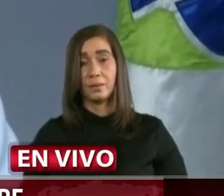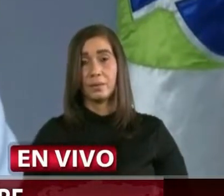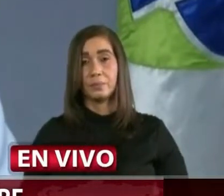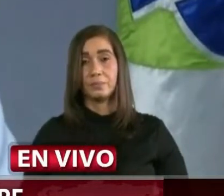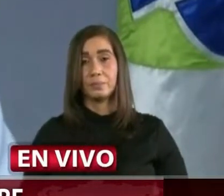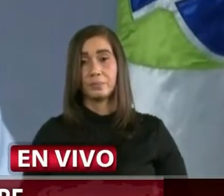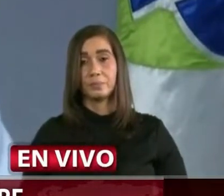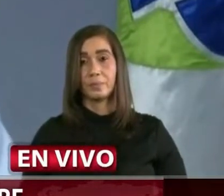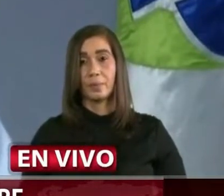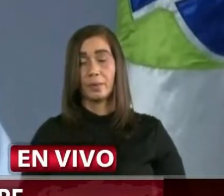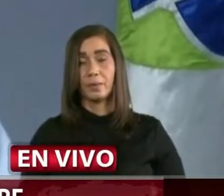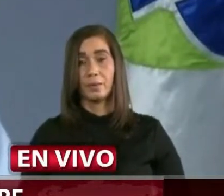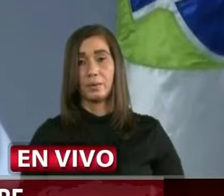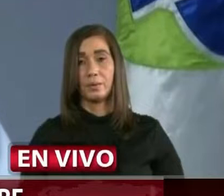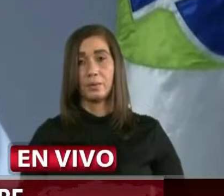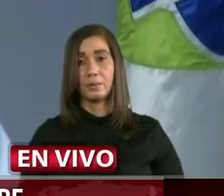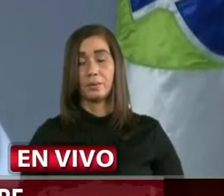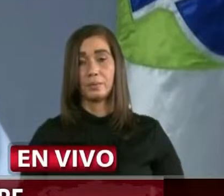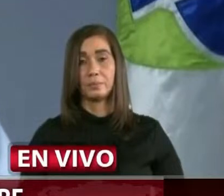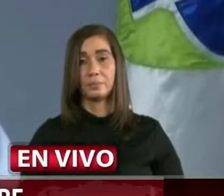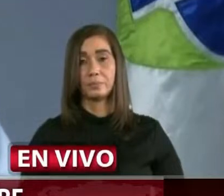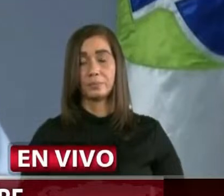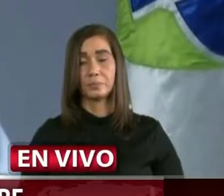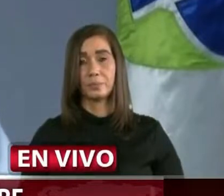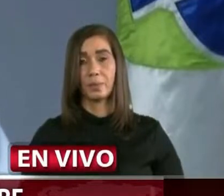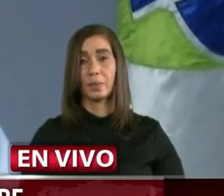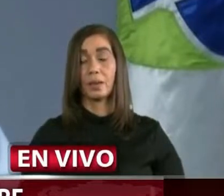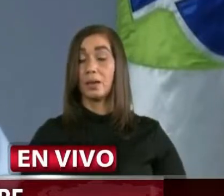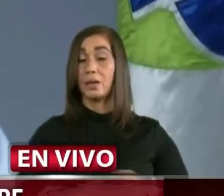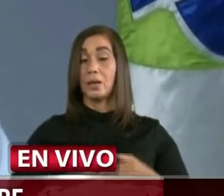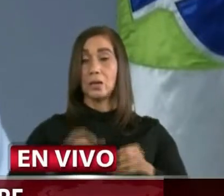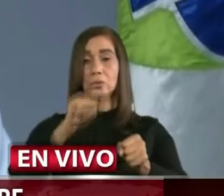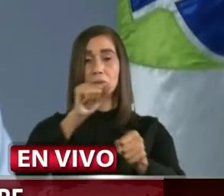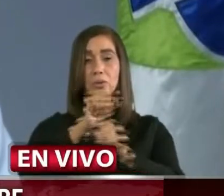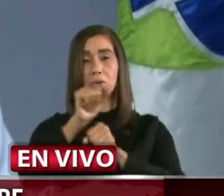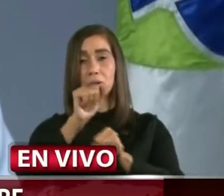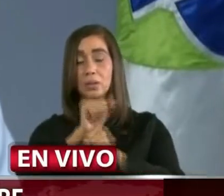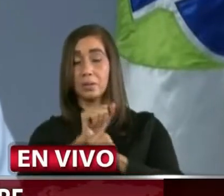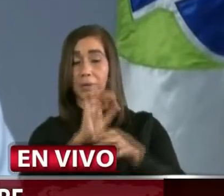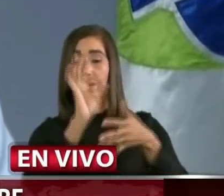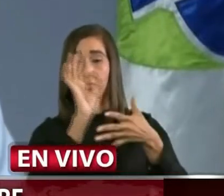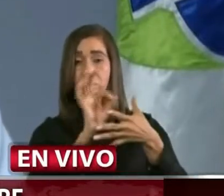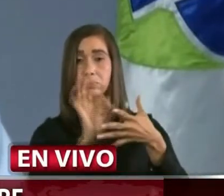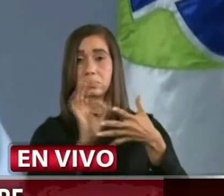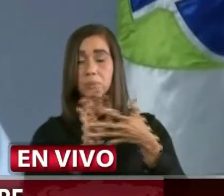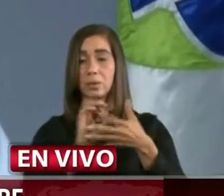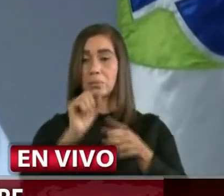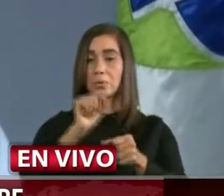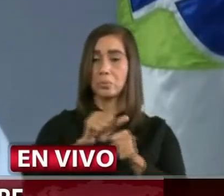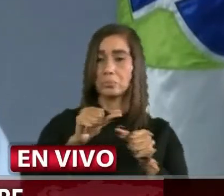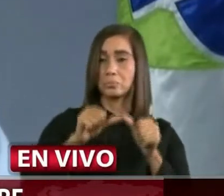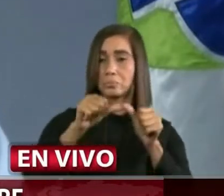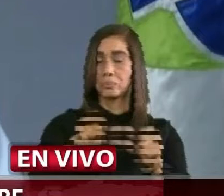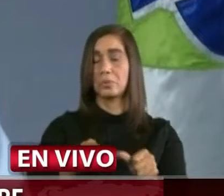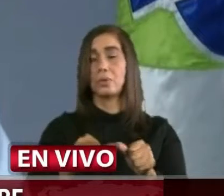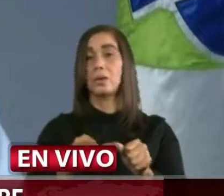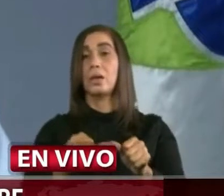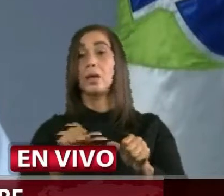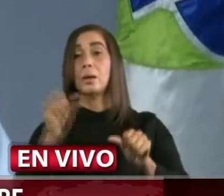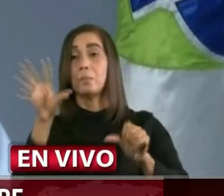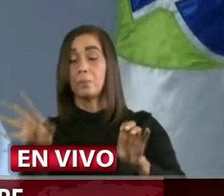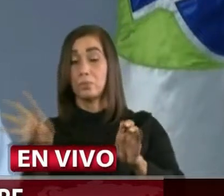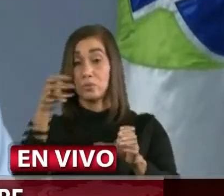a partir de las indicaciones y los trabajos que se han estado realizando, se están cargando a la